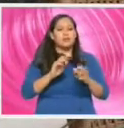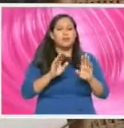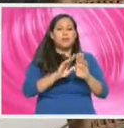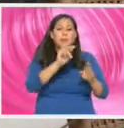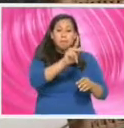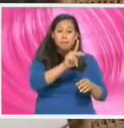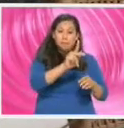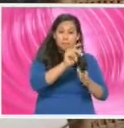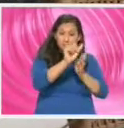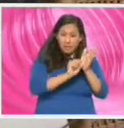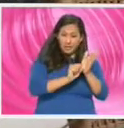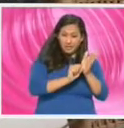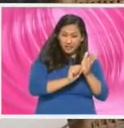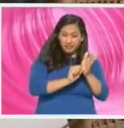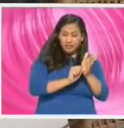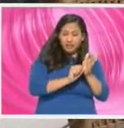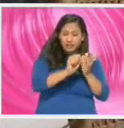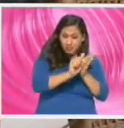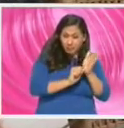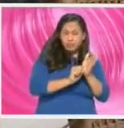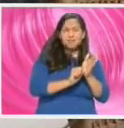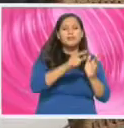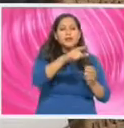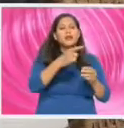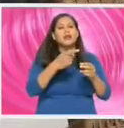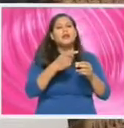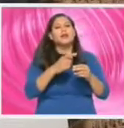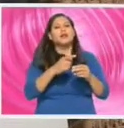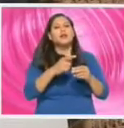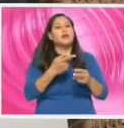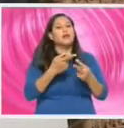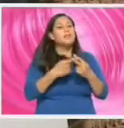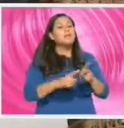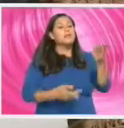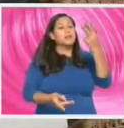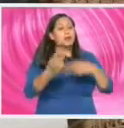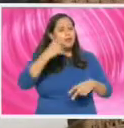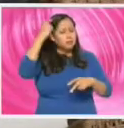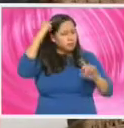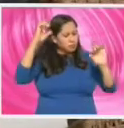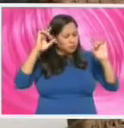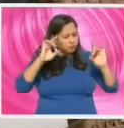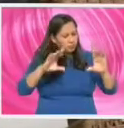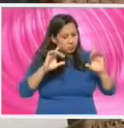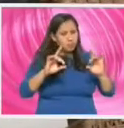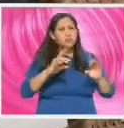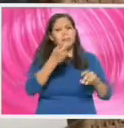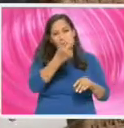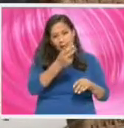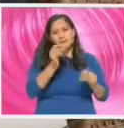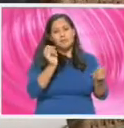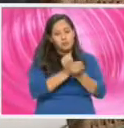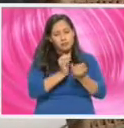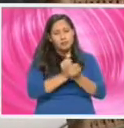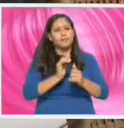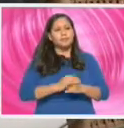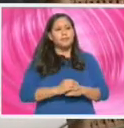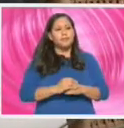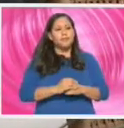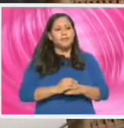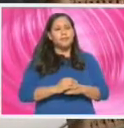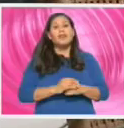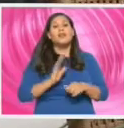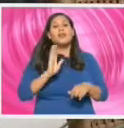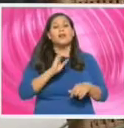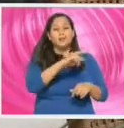ciclo menstrual, empiezan a presentar cuadros migrañosos. Entonces ese es un factor importante y de hecho es hasta más